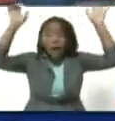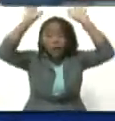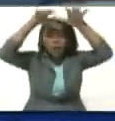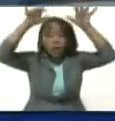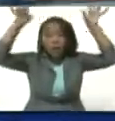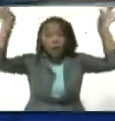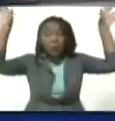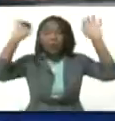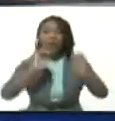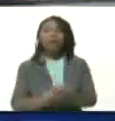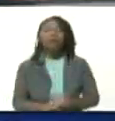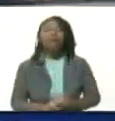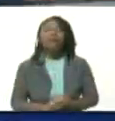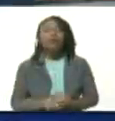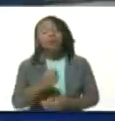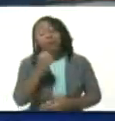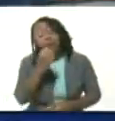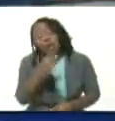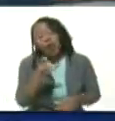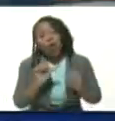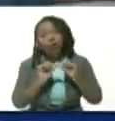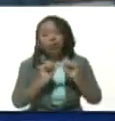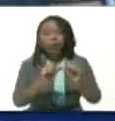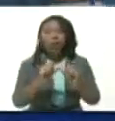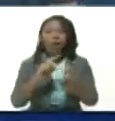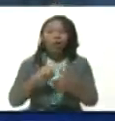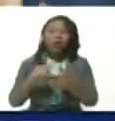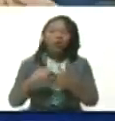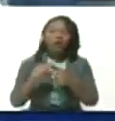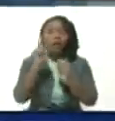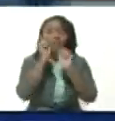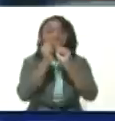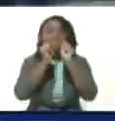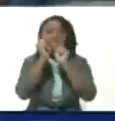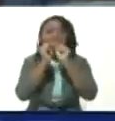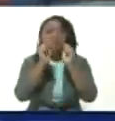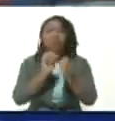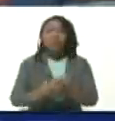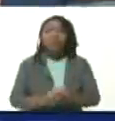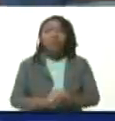lluvia. Bueno, seguimos entonces en el motor